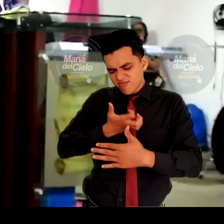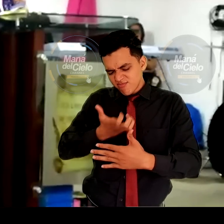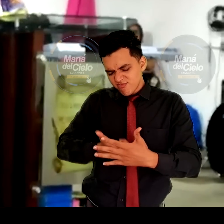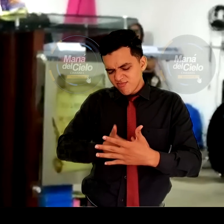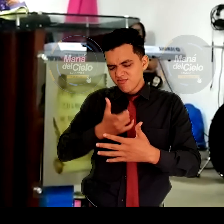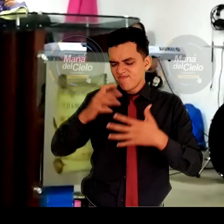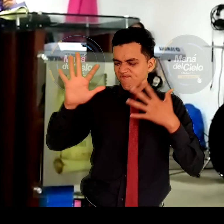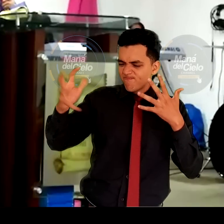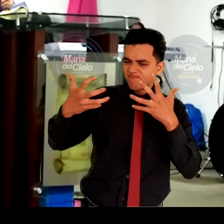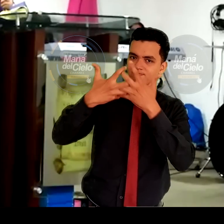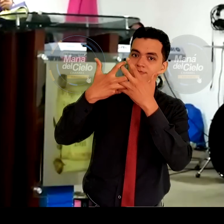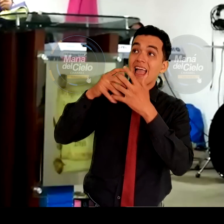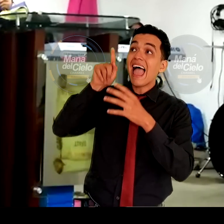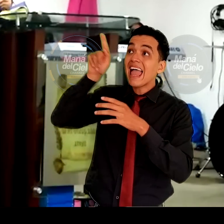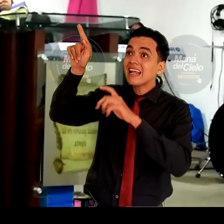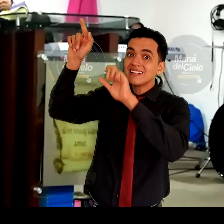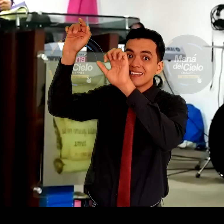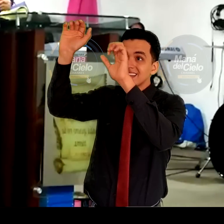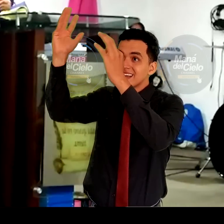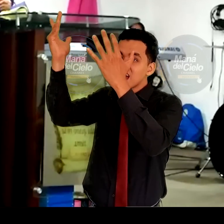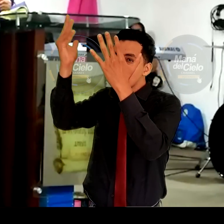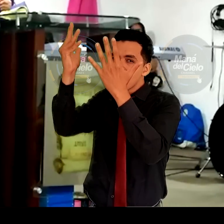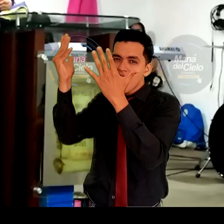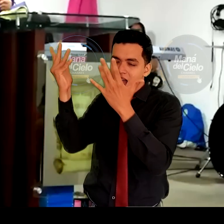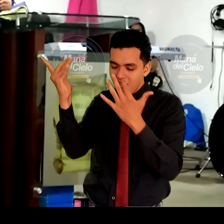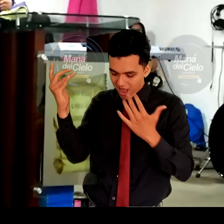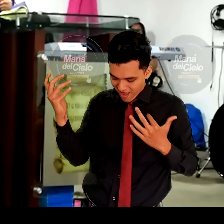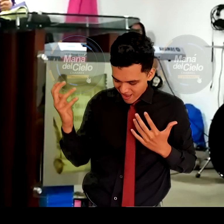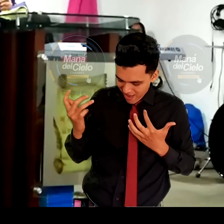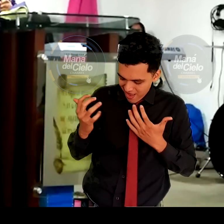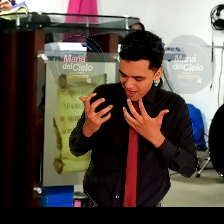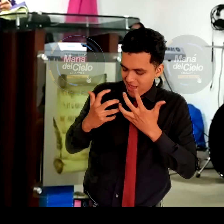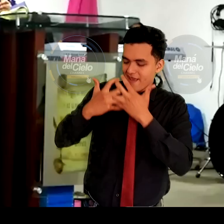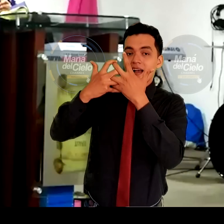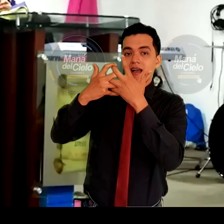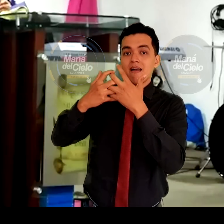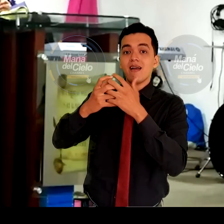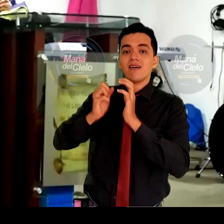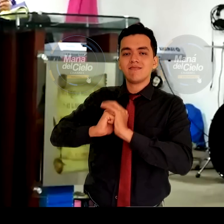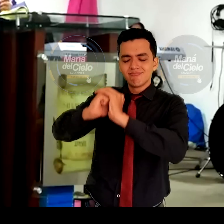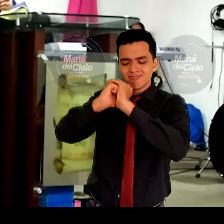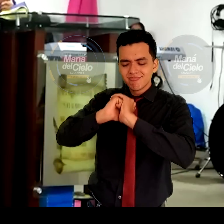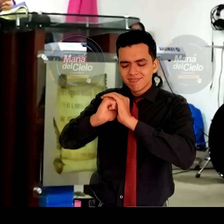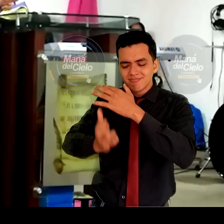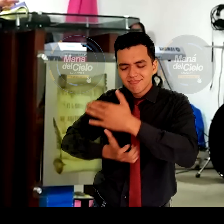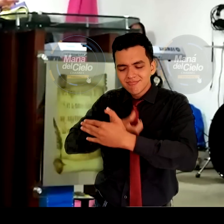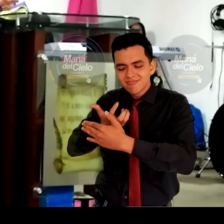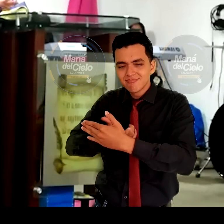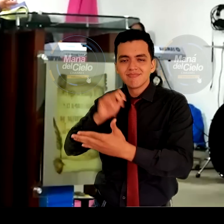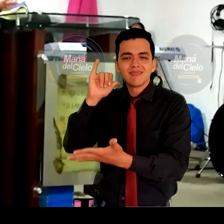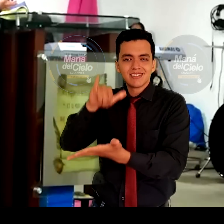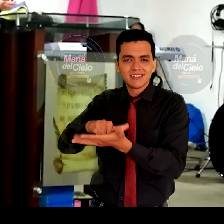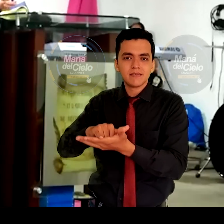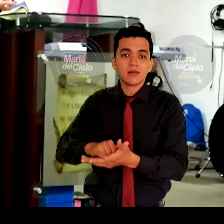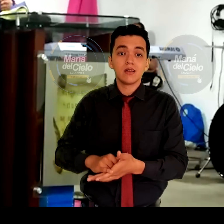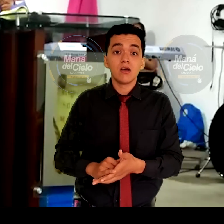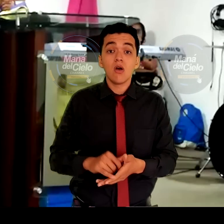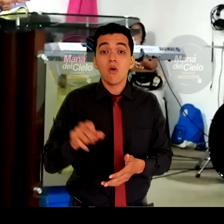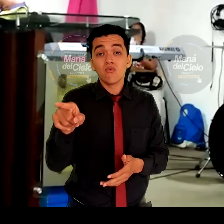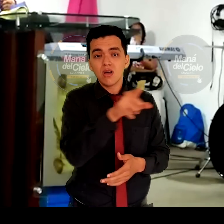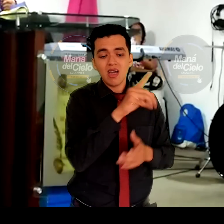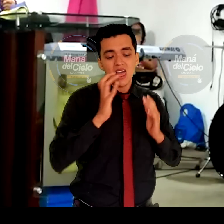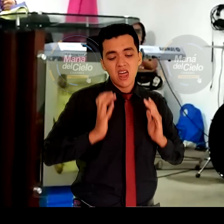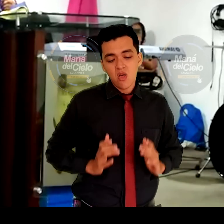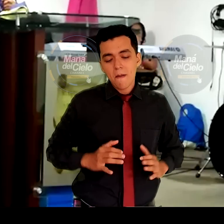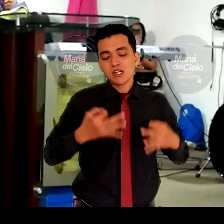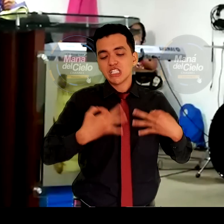oración en la carne. Entonces el Señor les dijo: cuando ustedes oren, me gusta cómo lo presenta Mateo. Lucas lo